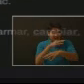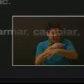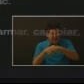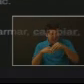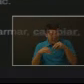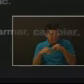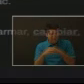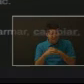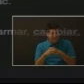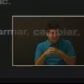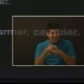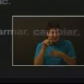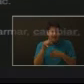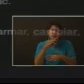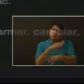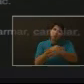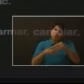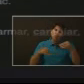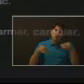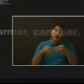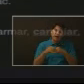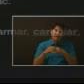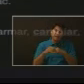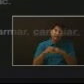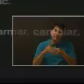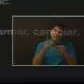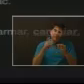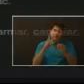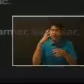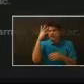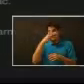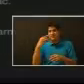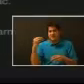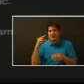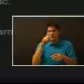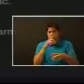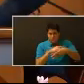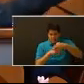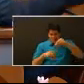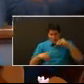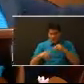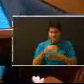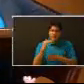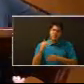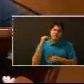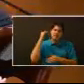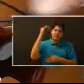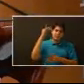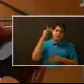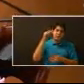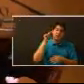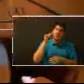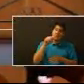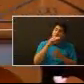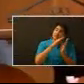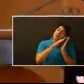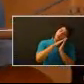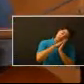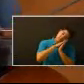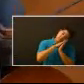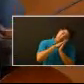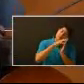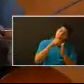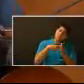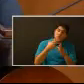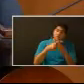cambiar, ese es un cambio de dimensión, hermano. Ese es un cambio. Si uno está dormido, y al despertar es